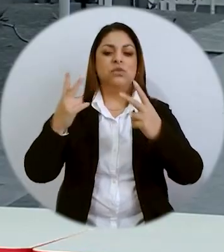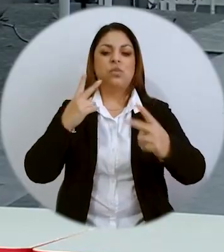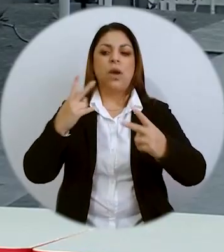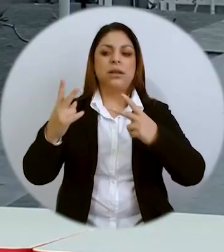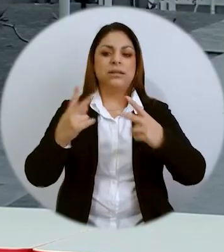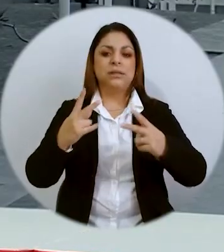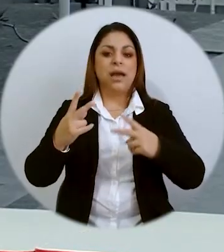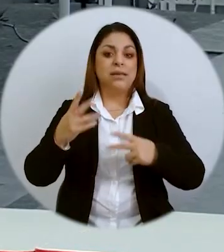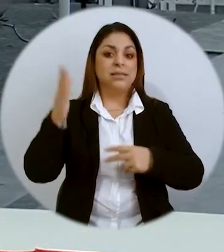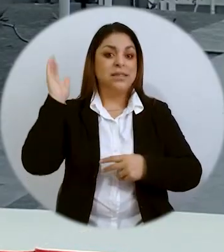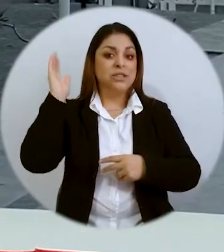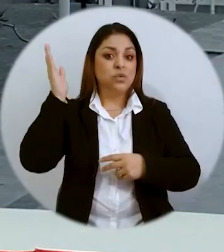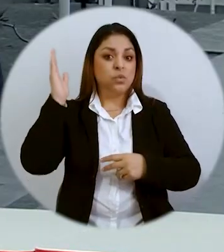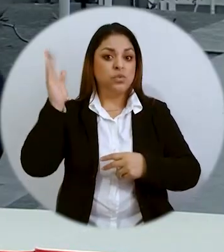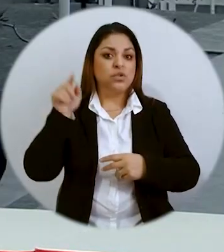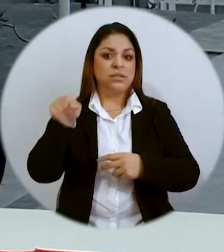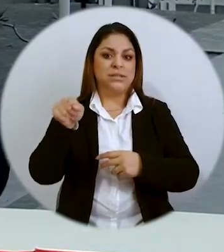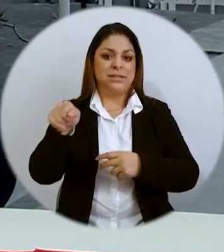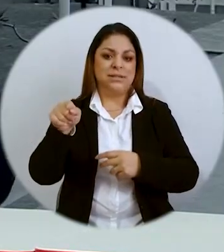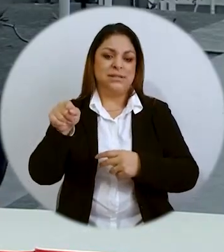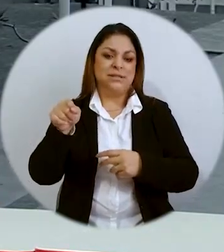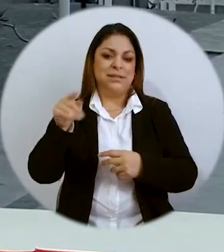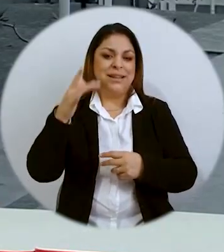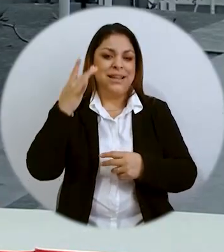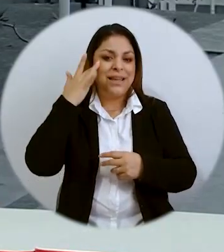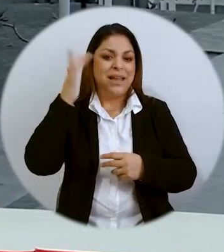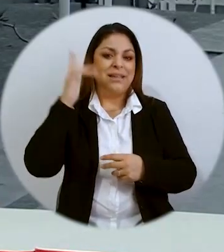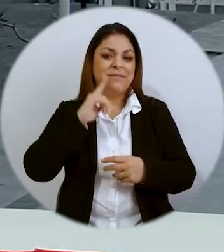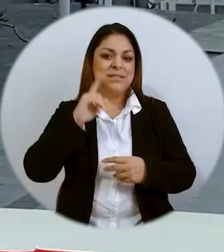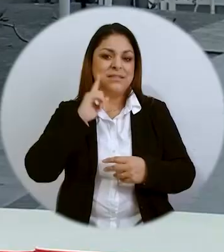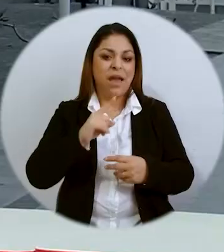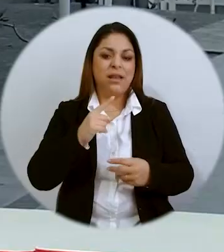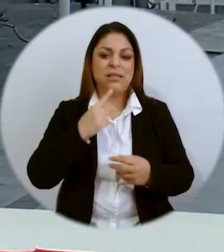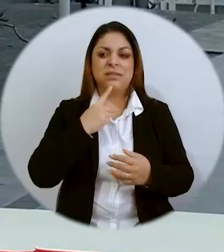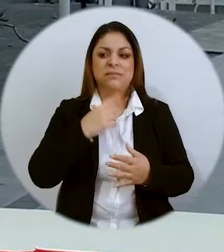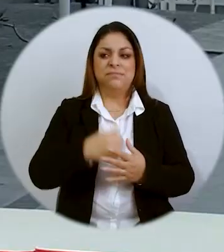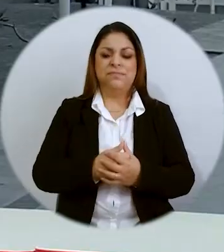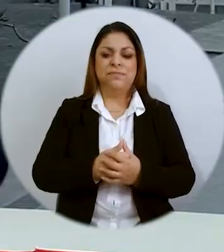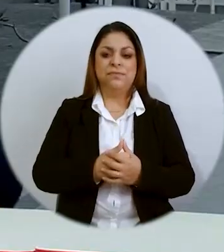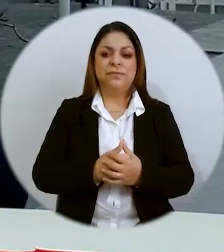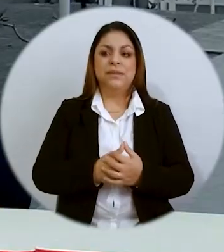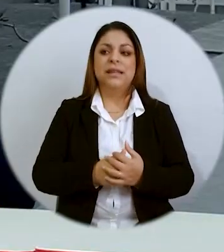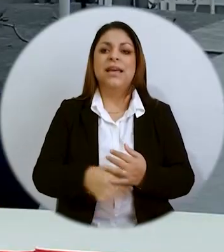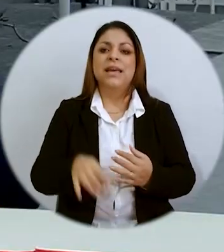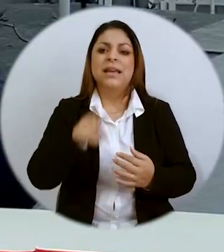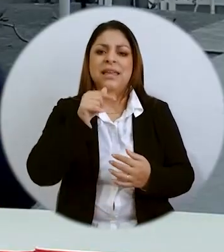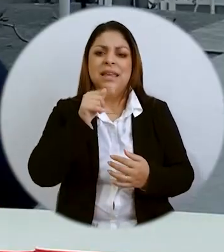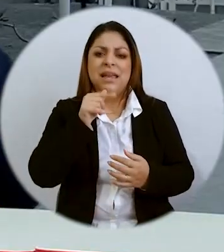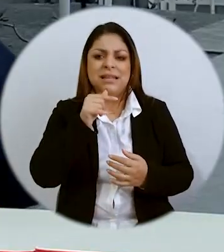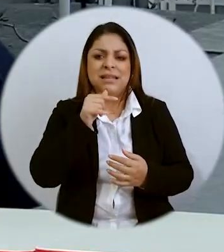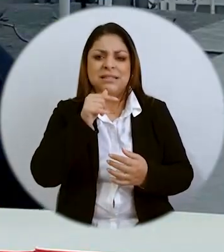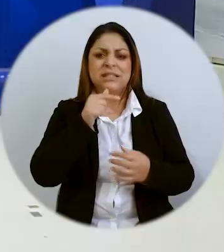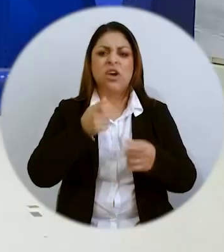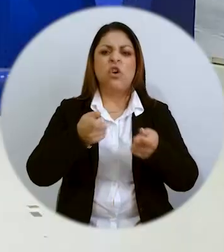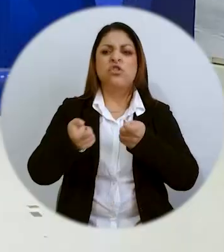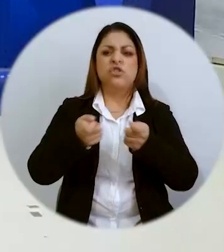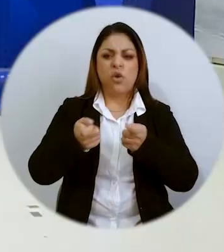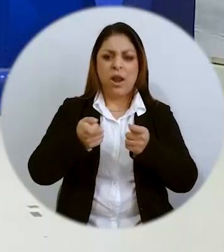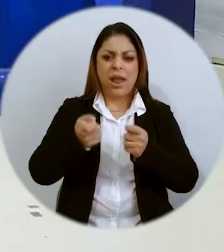visualiza también en estos discursos mayoritarios de la IA el hecho de que quiénes son los que